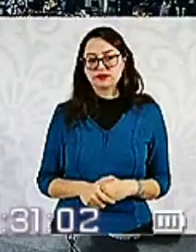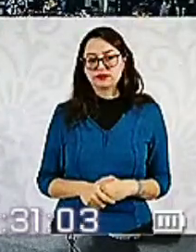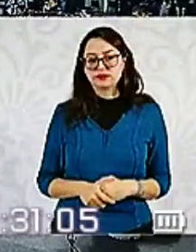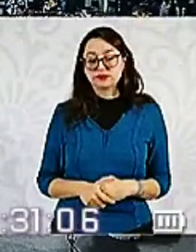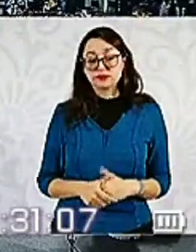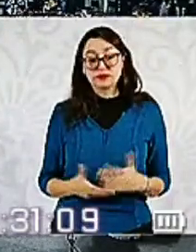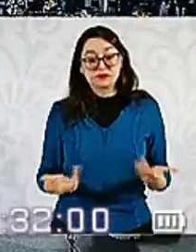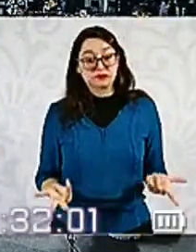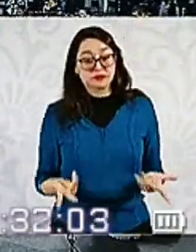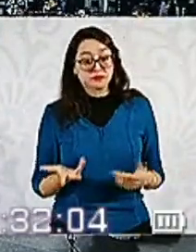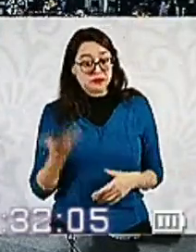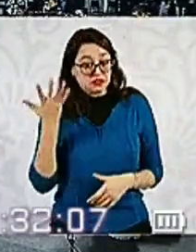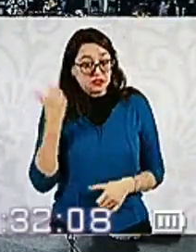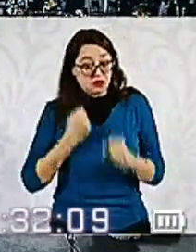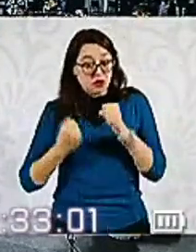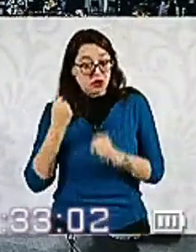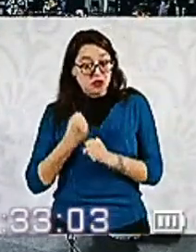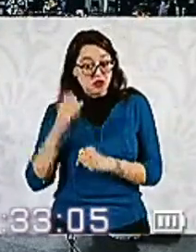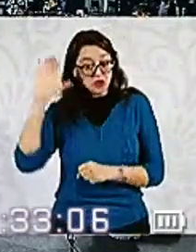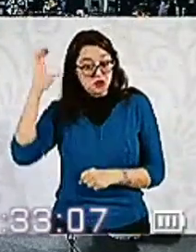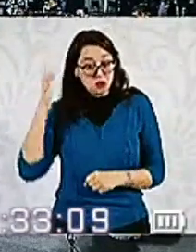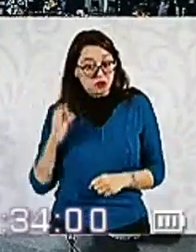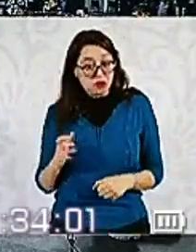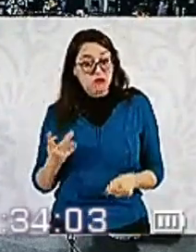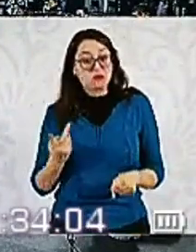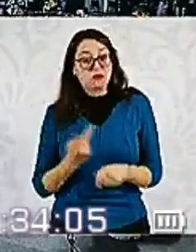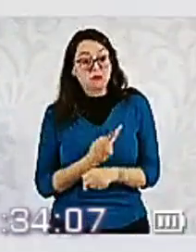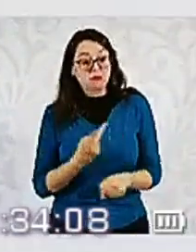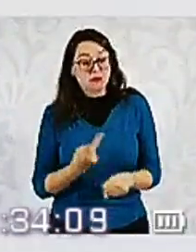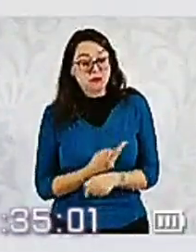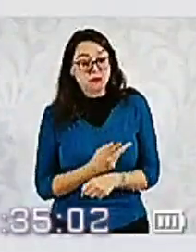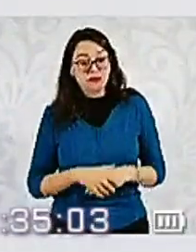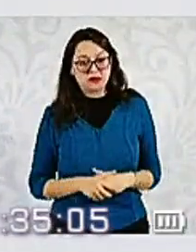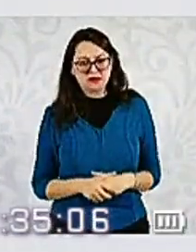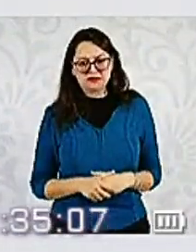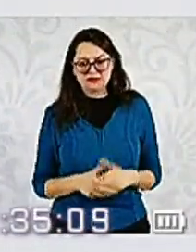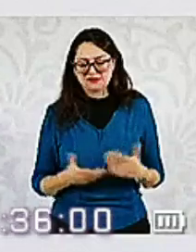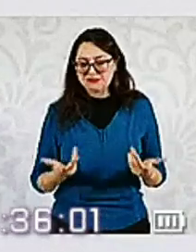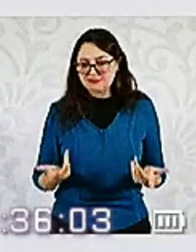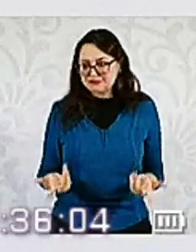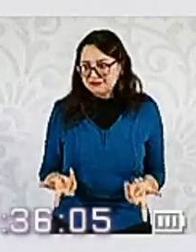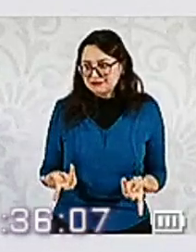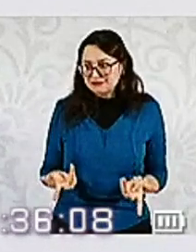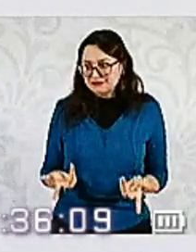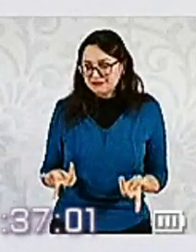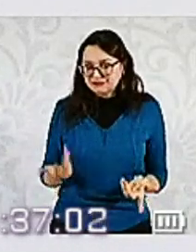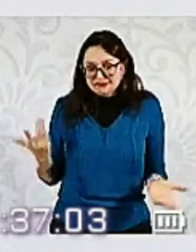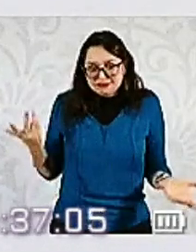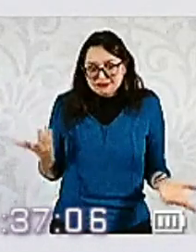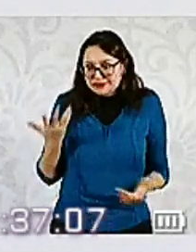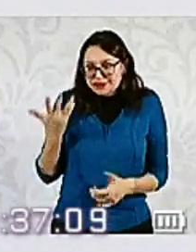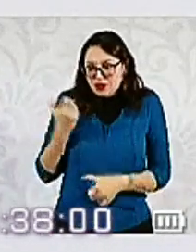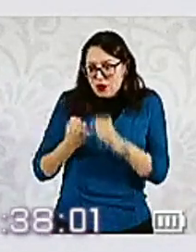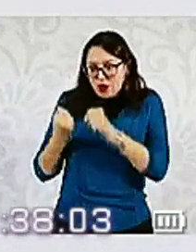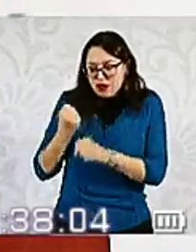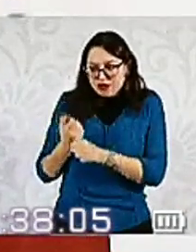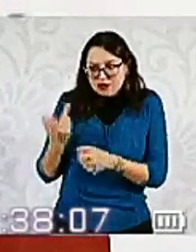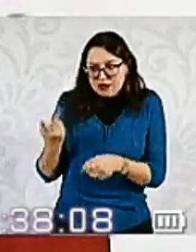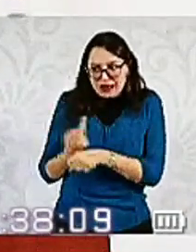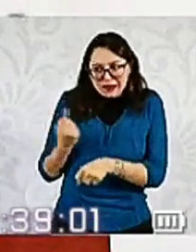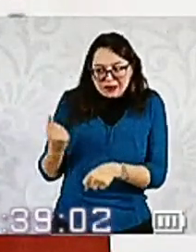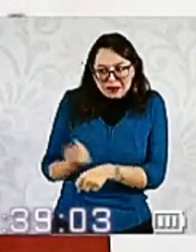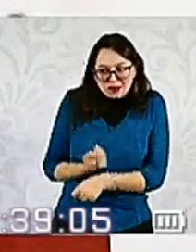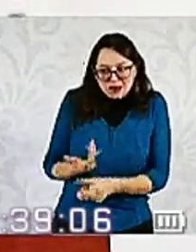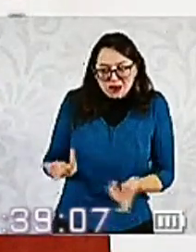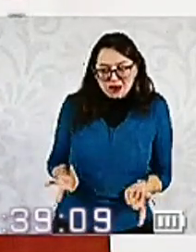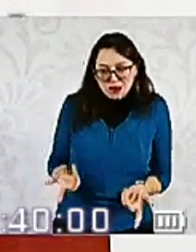que pasó hace 5 años en Culiacán? ¿Sí, algún compromiso? Se detuvo después y se extraditó. O sea, es